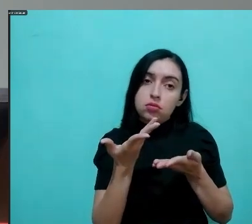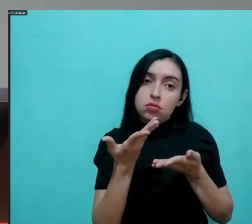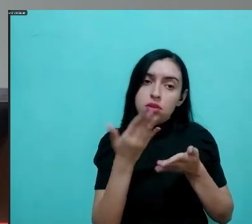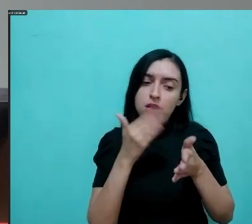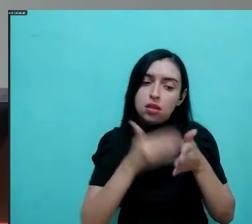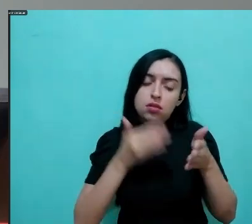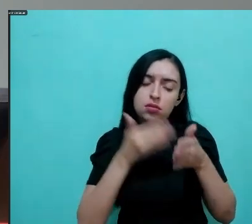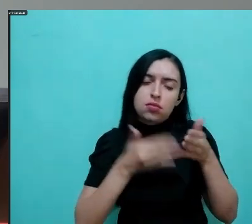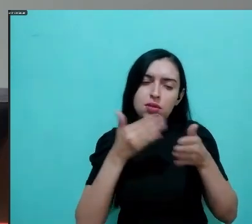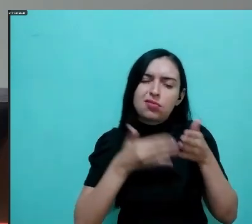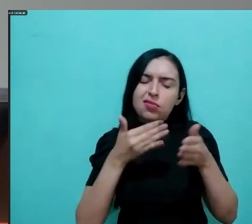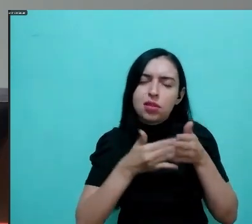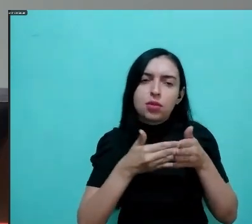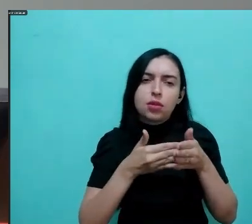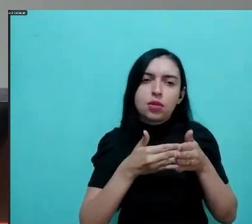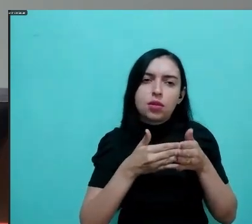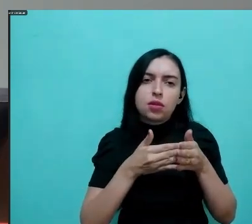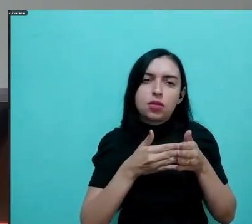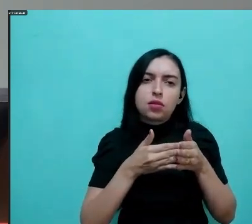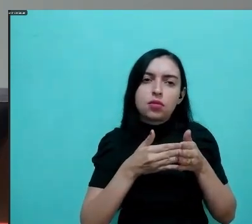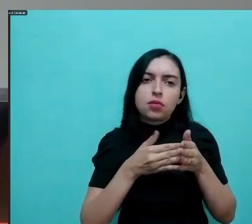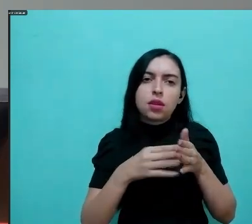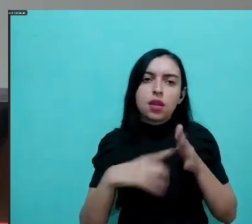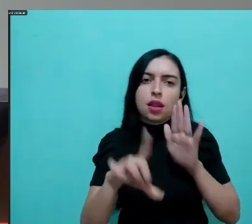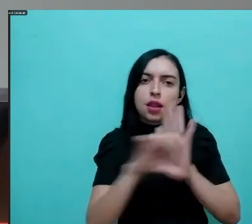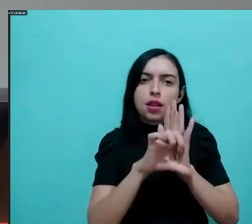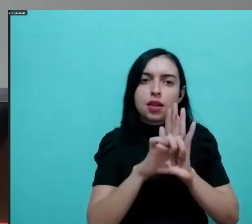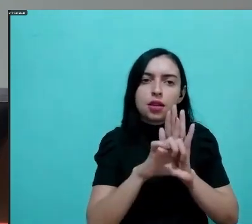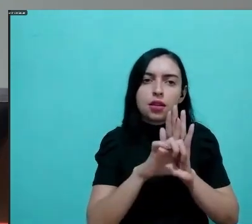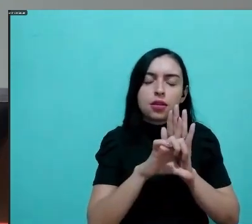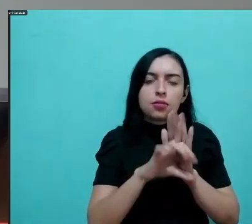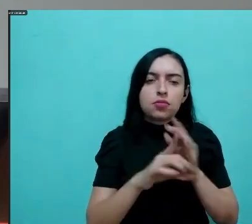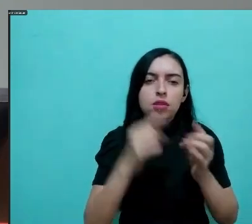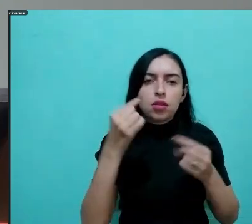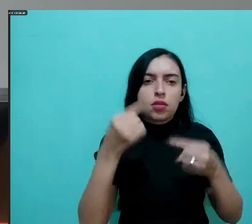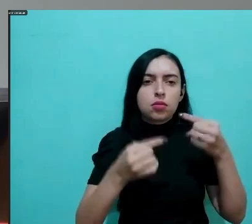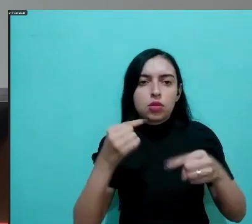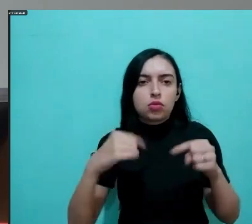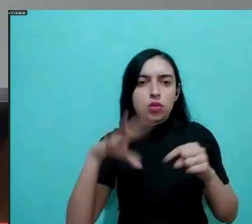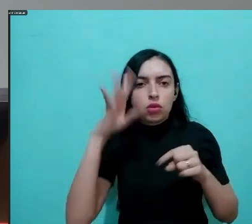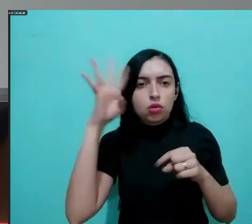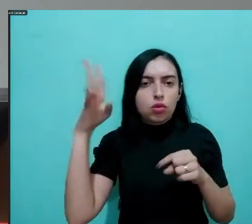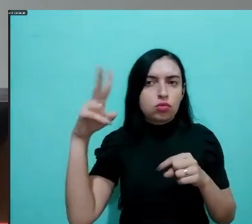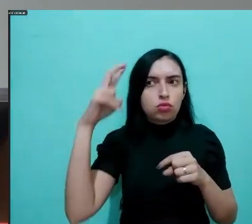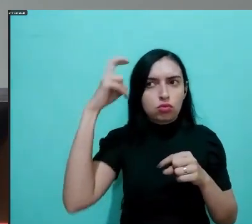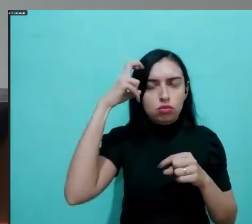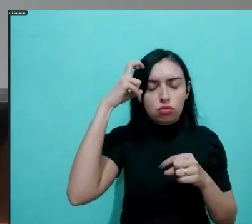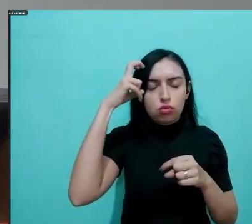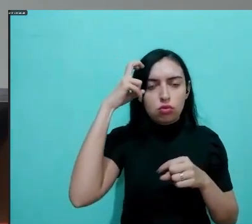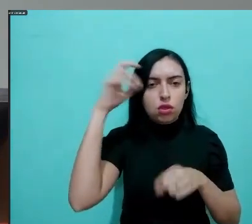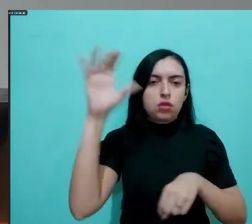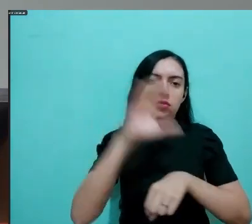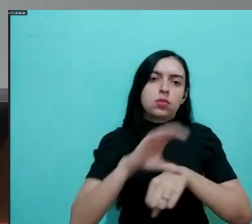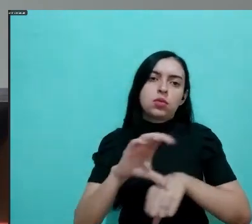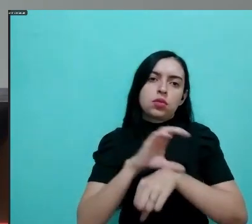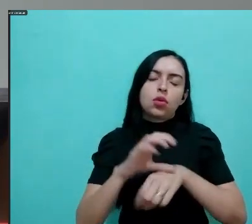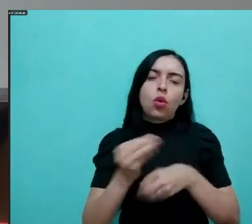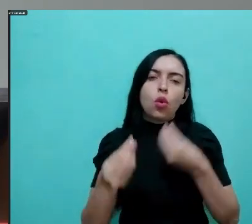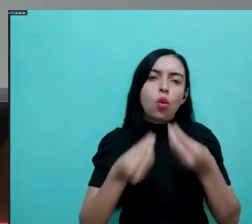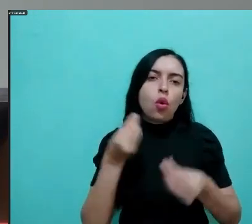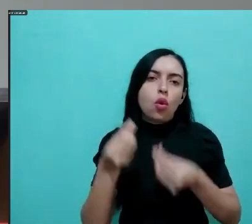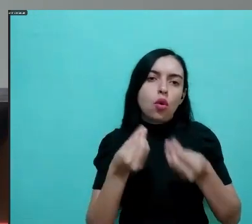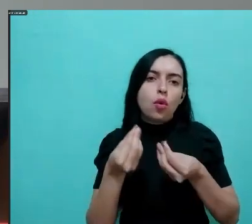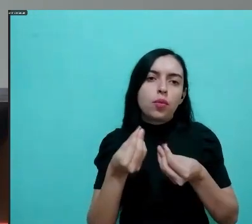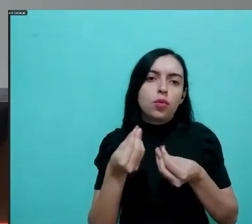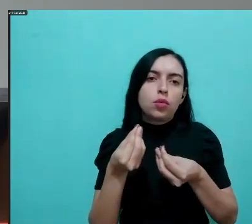los límites que impone hoy a la imaginación política nuestra cultura constitucional y la manera con la que